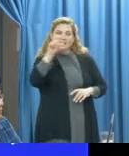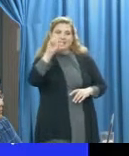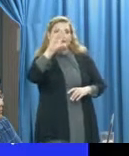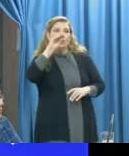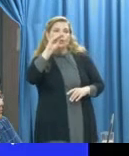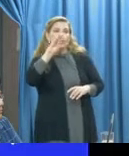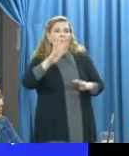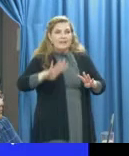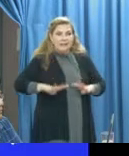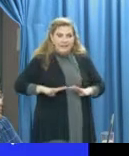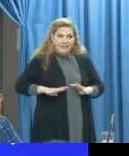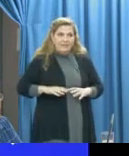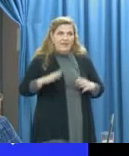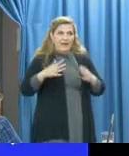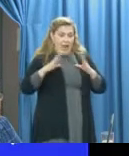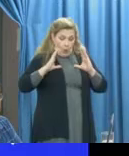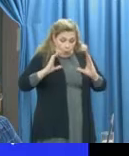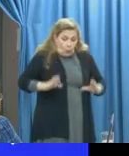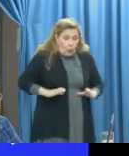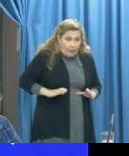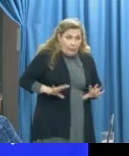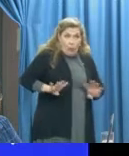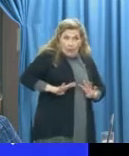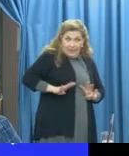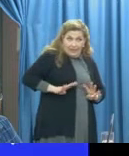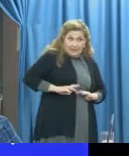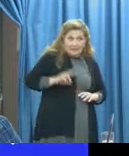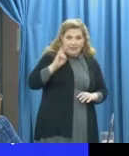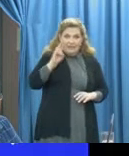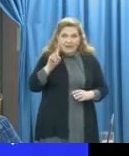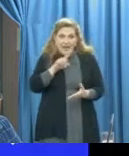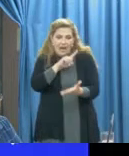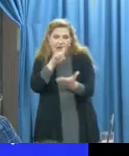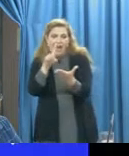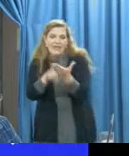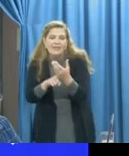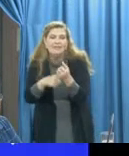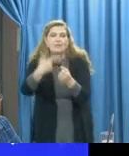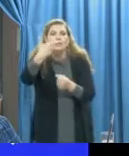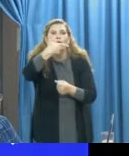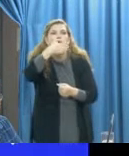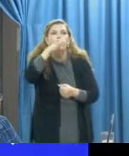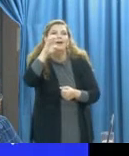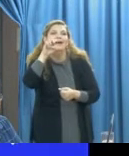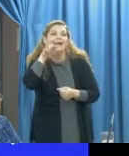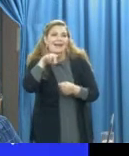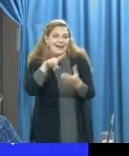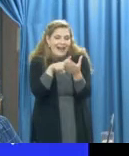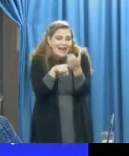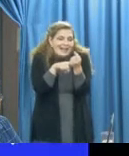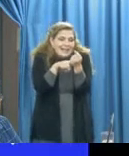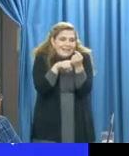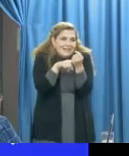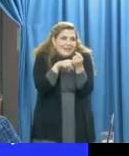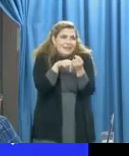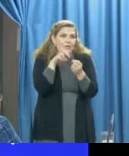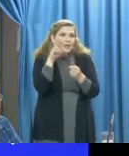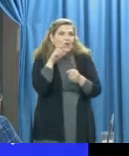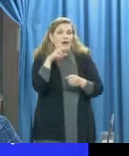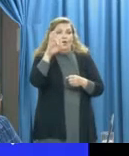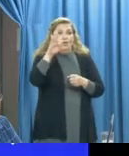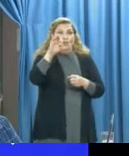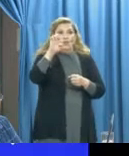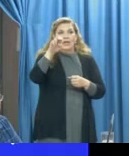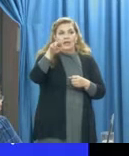sindrómicas, donde el fenotipo nos infiere el genotipo. El fenotipo es todo lo que vemos y todo lo